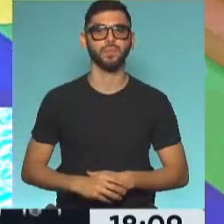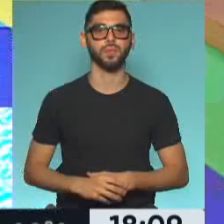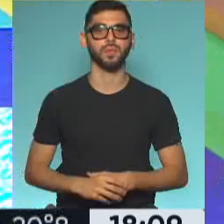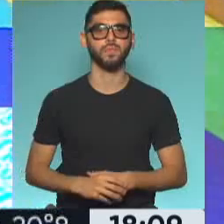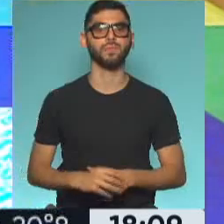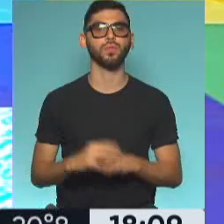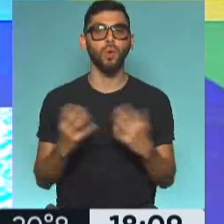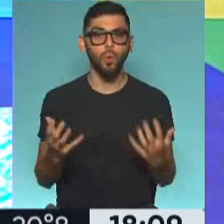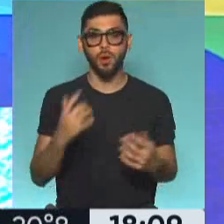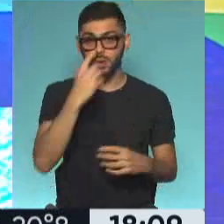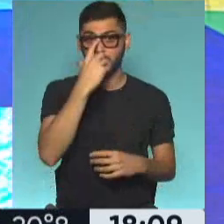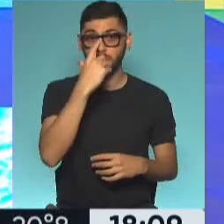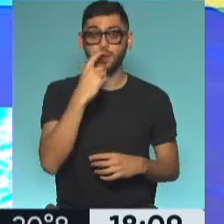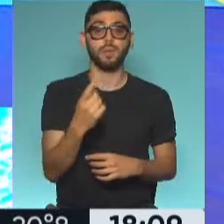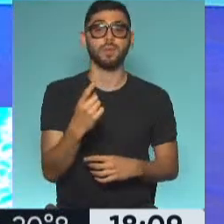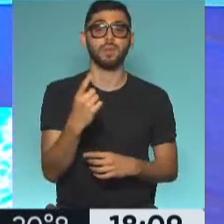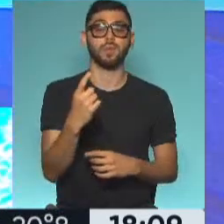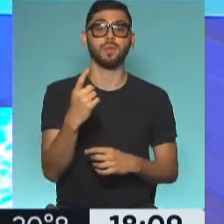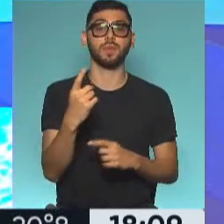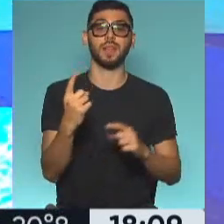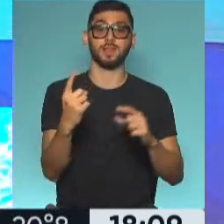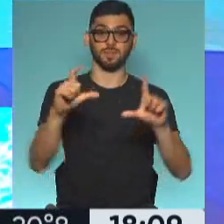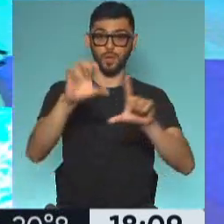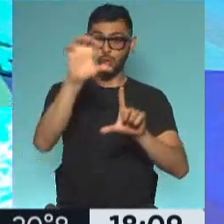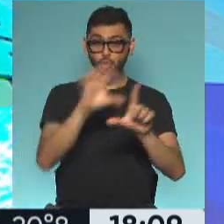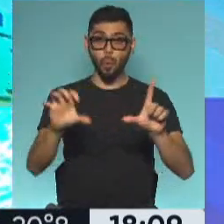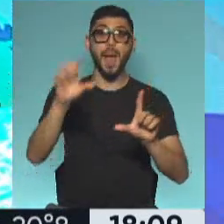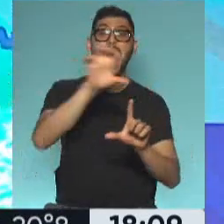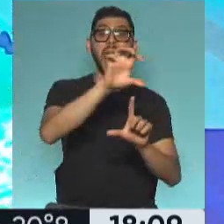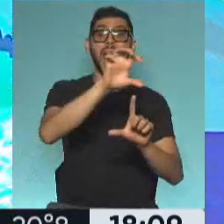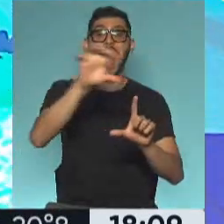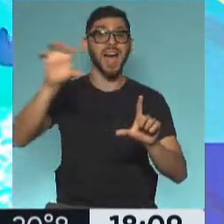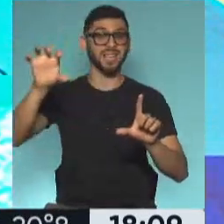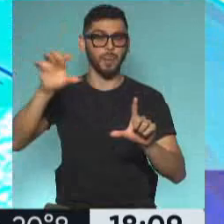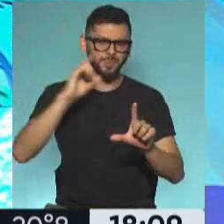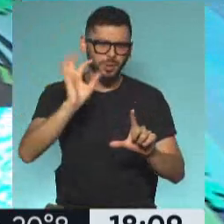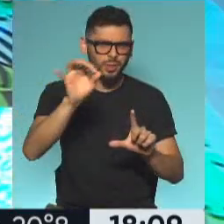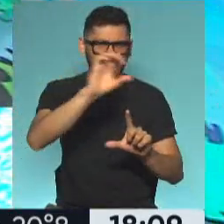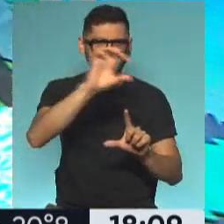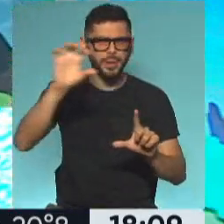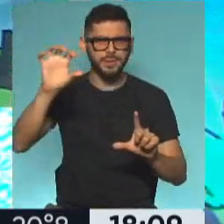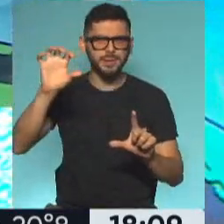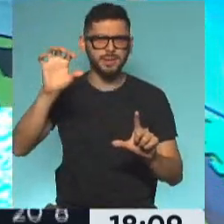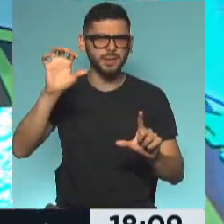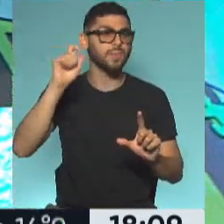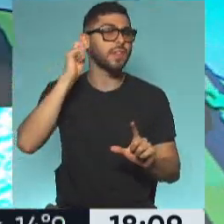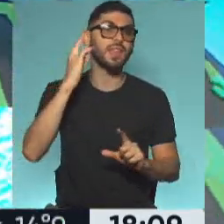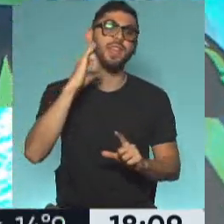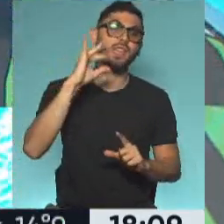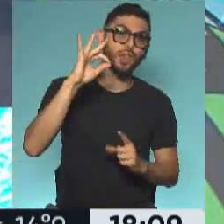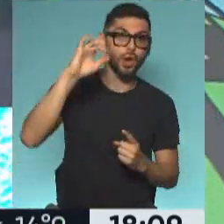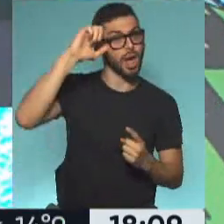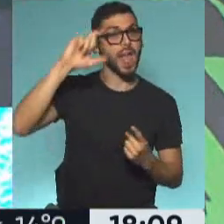siguiente. La línea de arriba de los chicos que están en el Zoom. ¿Saben quiénes son las líneas de arriba, los que están en el Zoom? Sí, Guido, Elías y